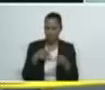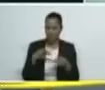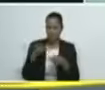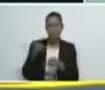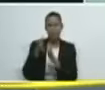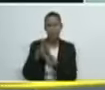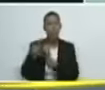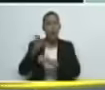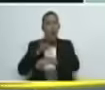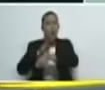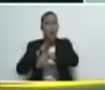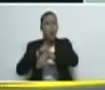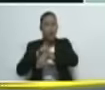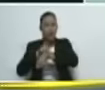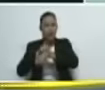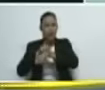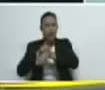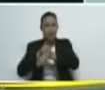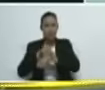Rosinés,